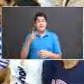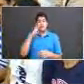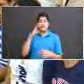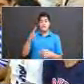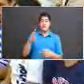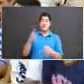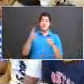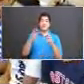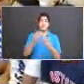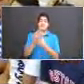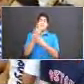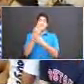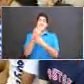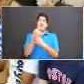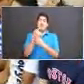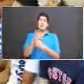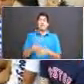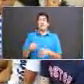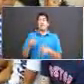tiempo.